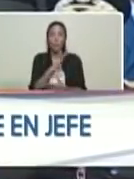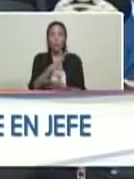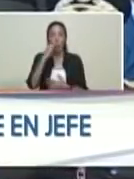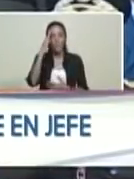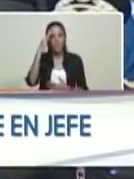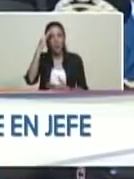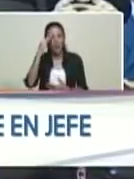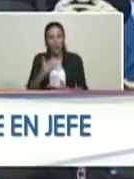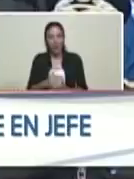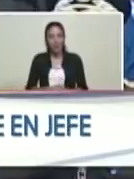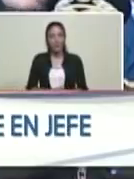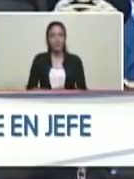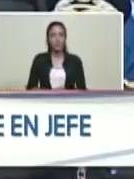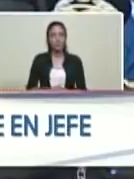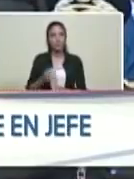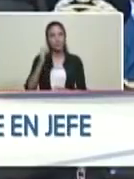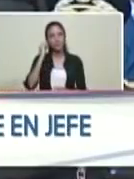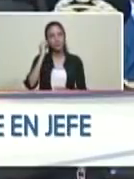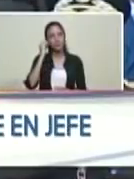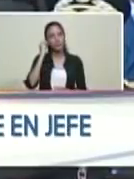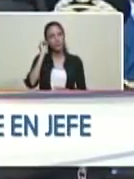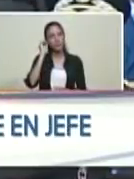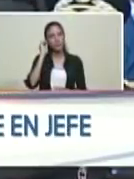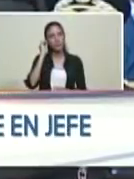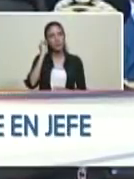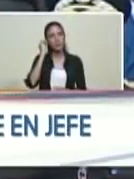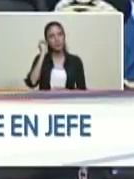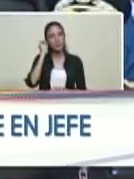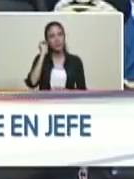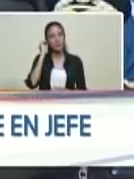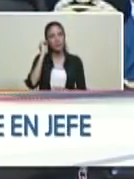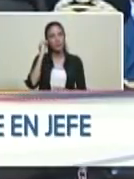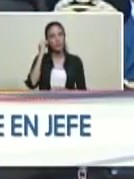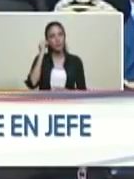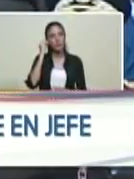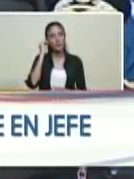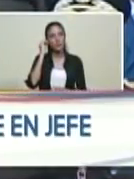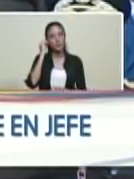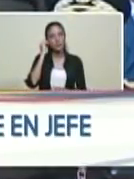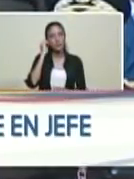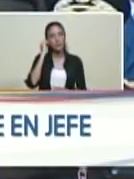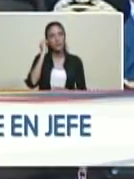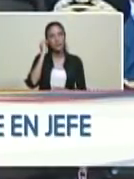científico militar del mundo que orgullo de nuestros amores